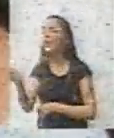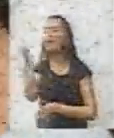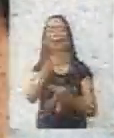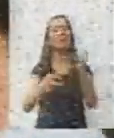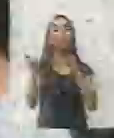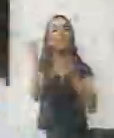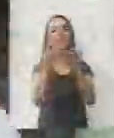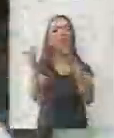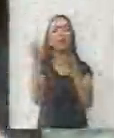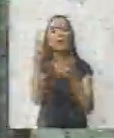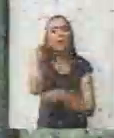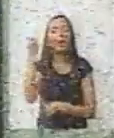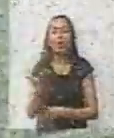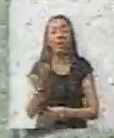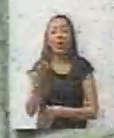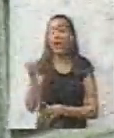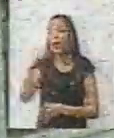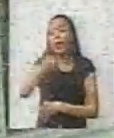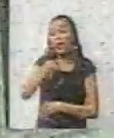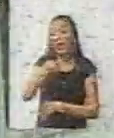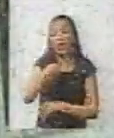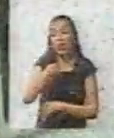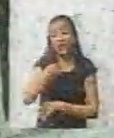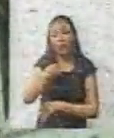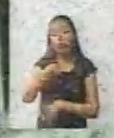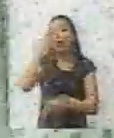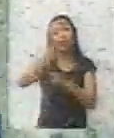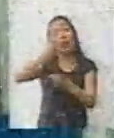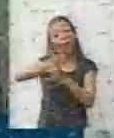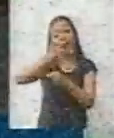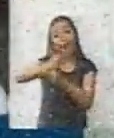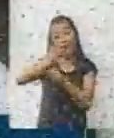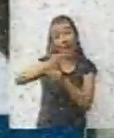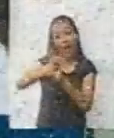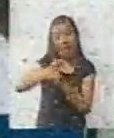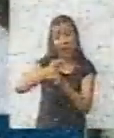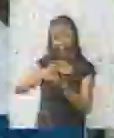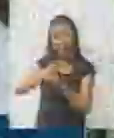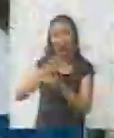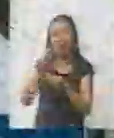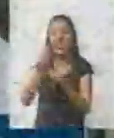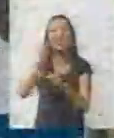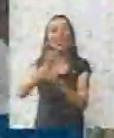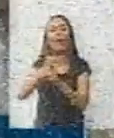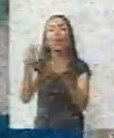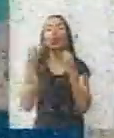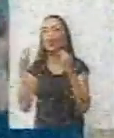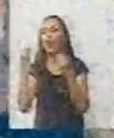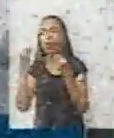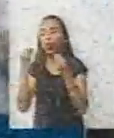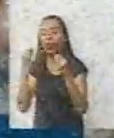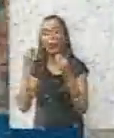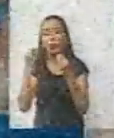a trabajar, quiero cumplir con mi función, que es cobrar en el sector de los productores. Y el señor Vaca Flor vino, yo estaba cobrando,